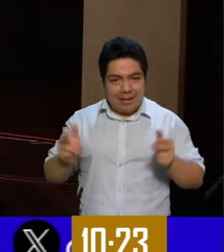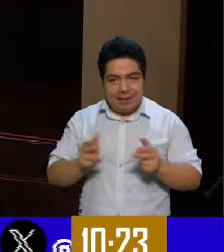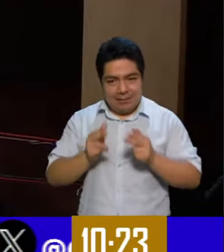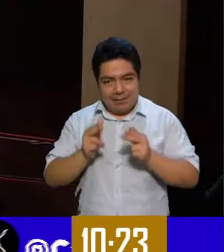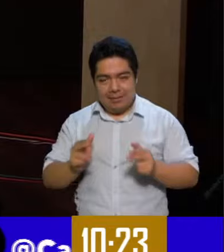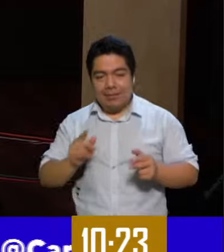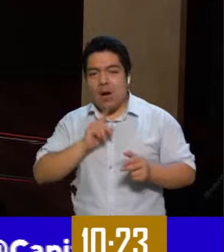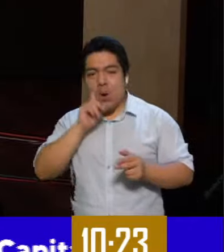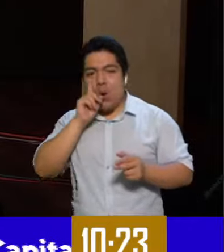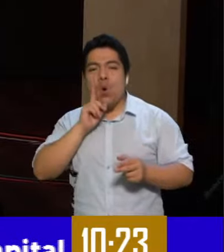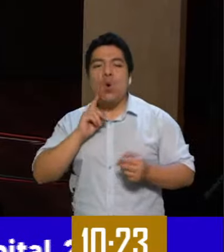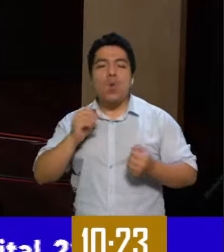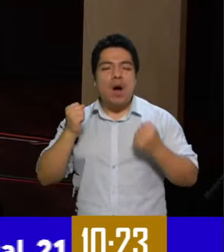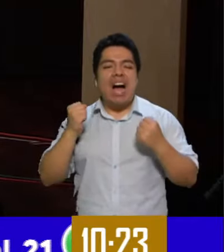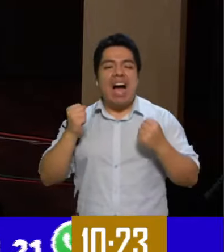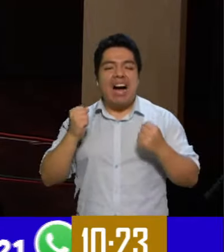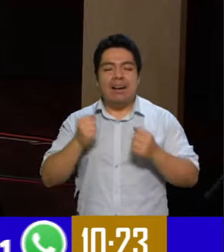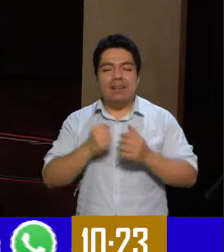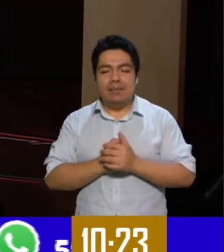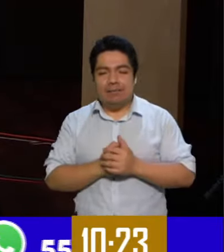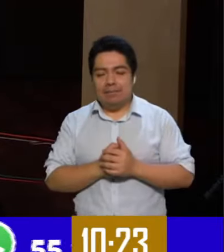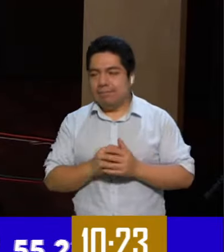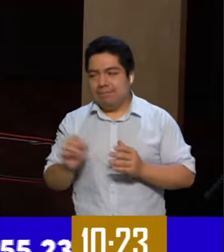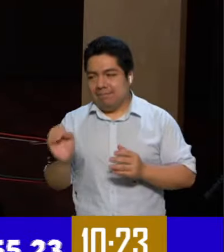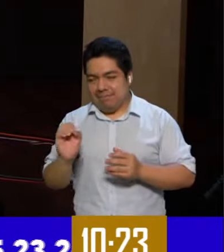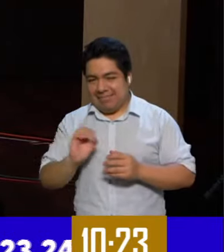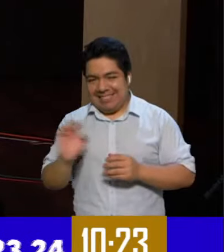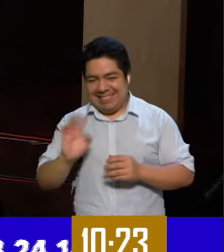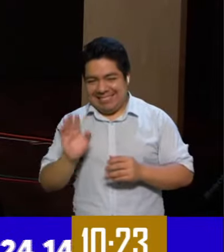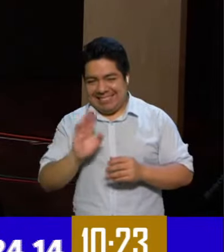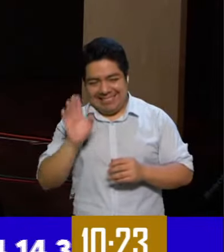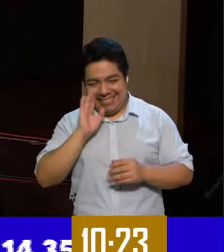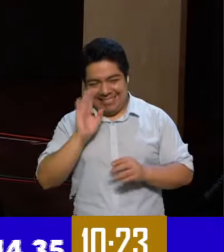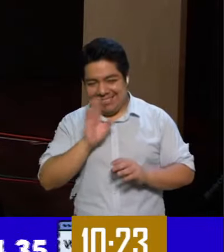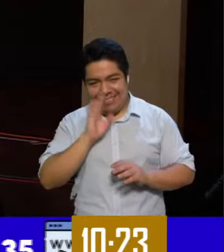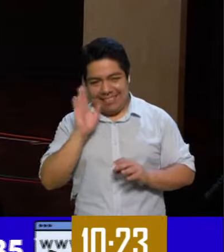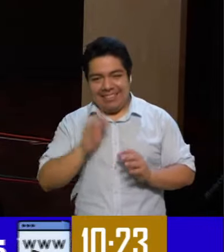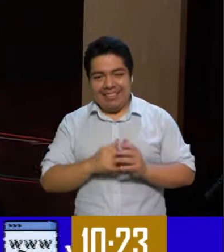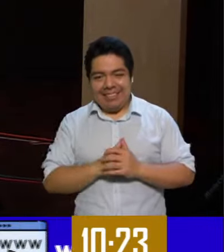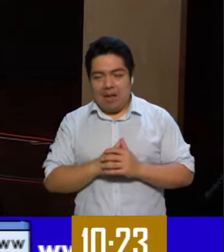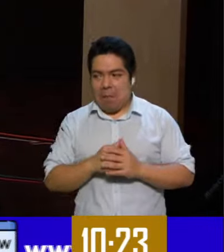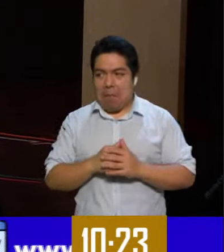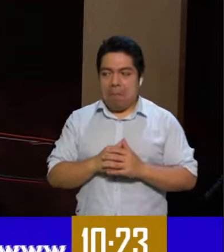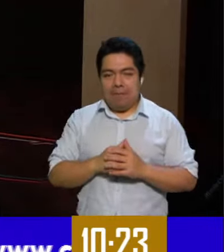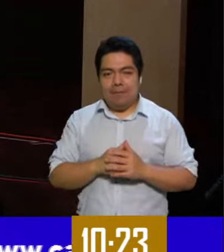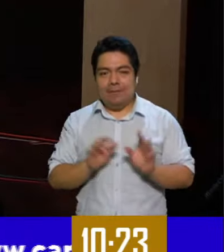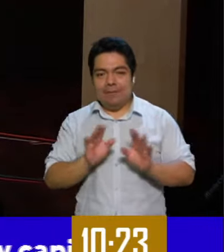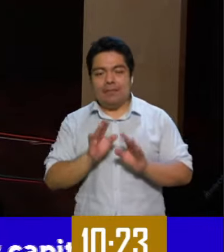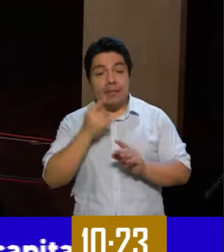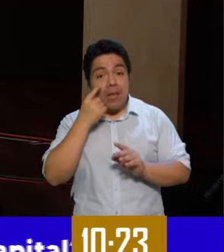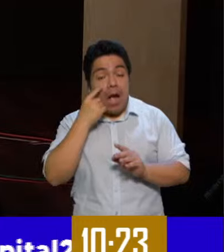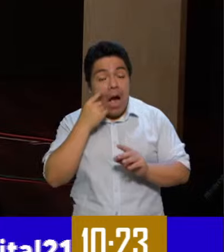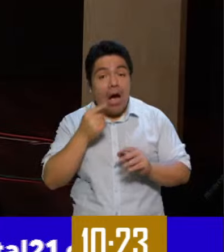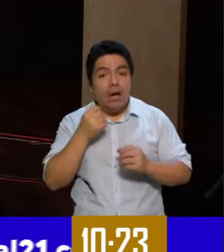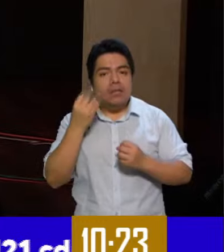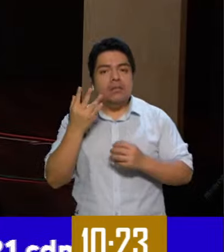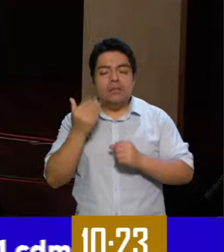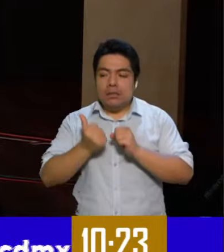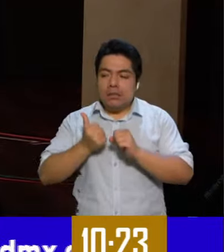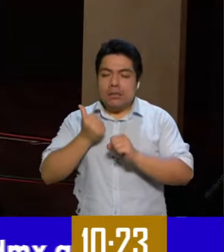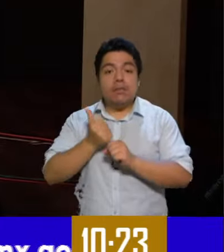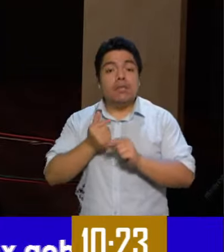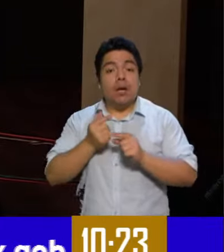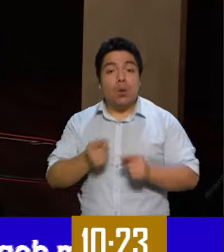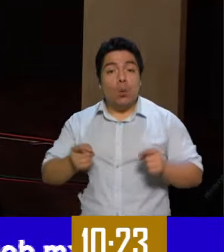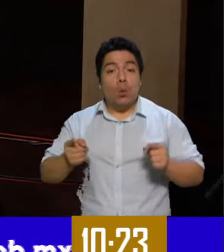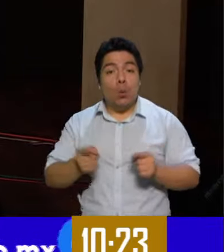las Yo modas. ando vendiendo el disco es. yo. Cualquier... No, no es cierto. Ya se me quedó viendo Shanik así. Oye, cuéntanos, ¿cuántos años ya dedicándote a la